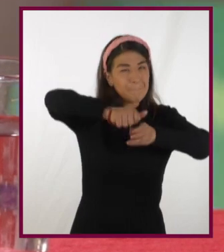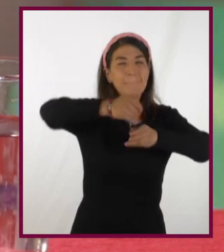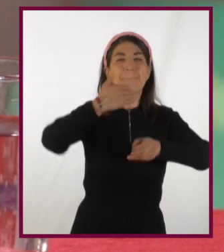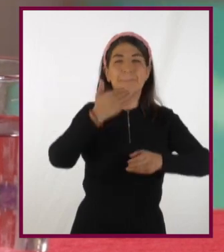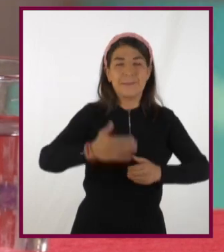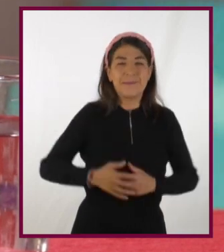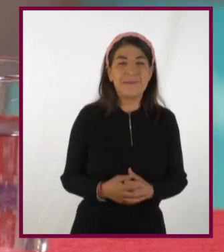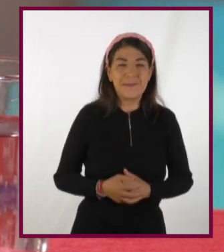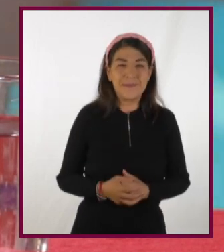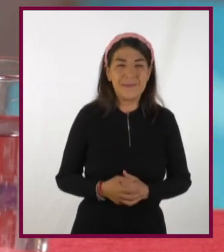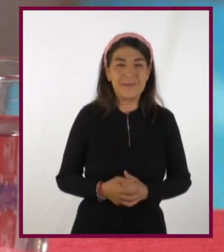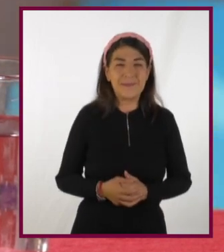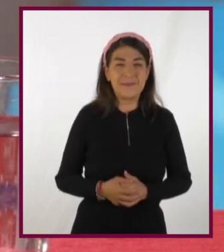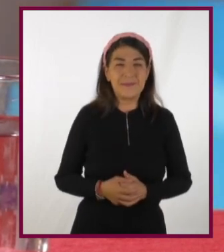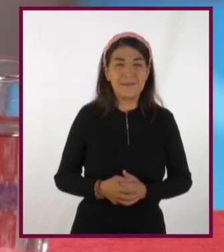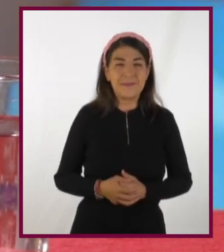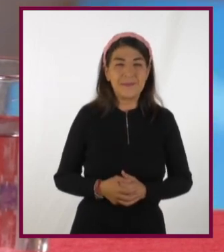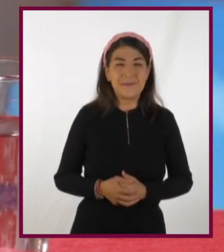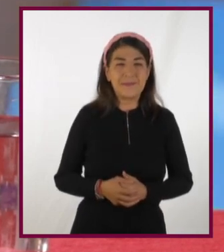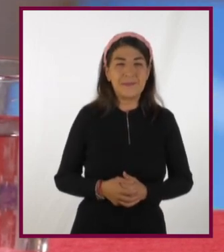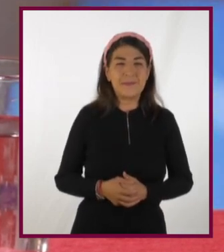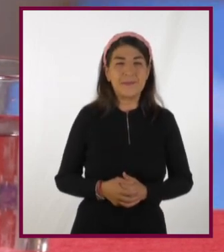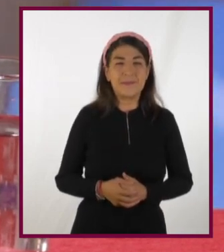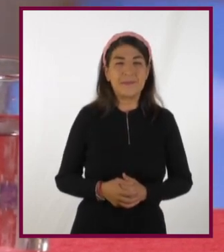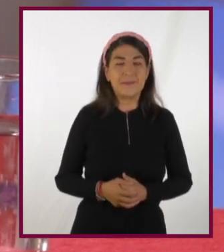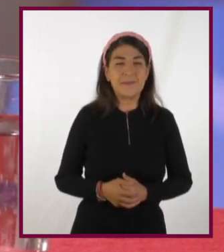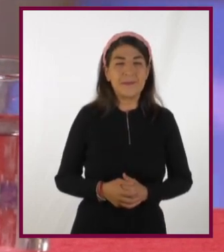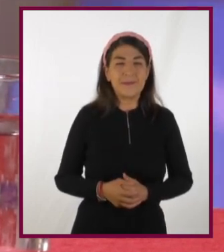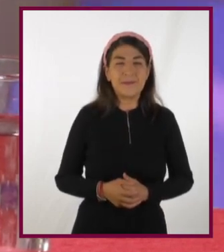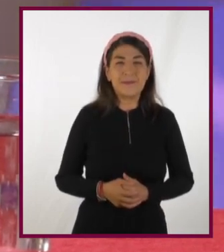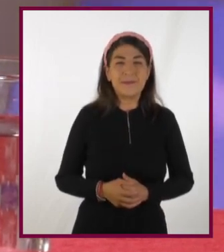esa tapa rosca. Que quede aire.